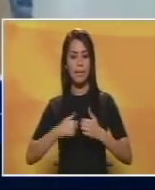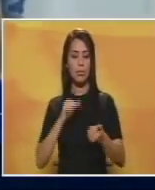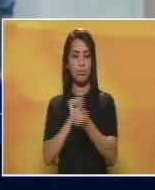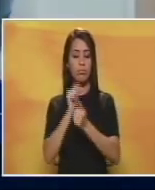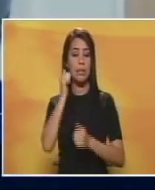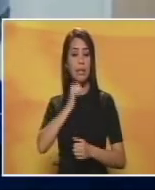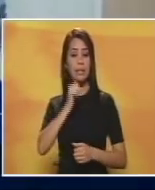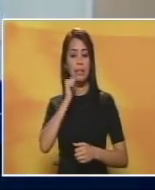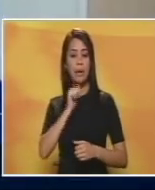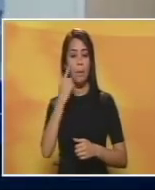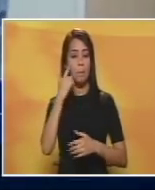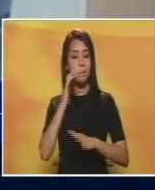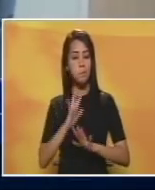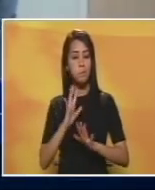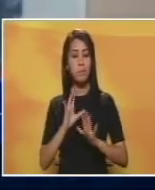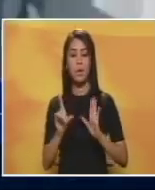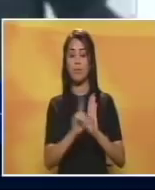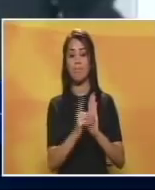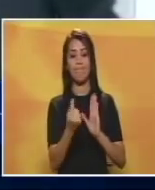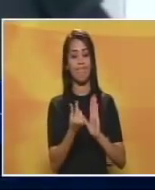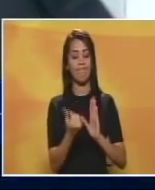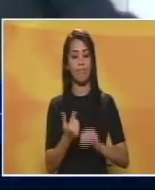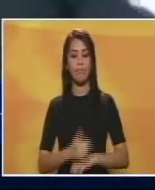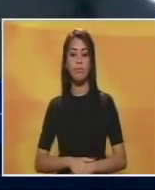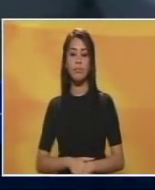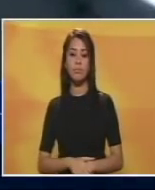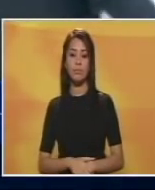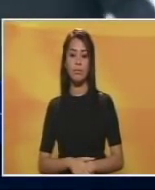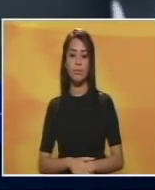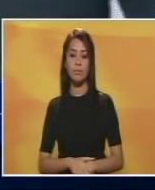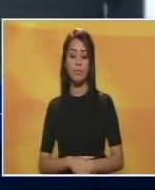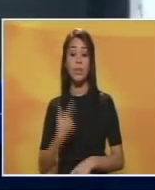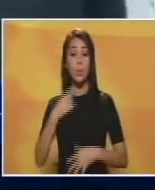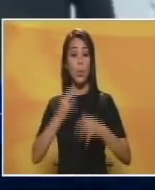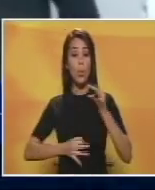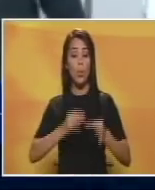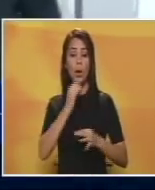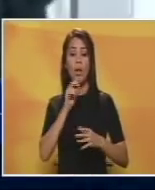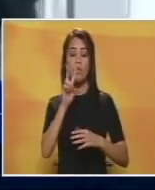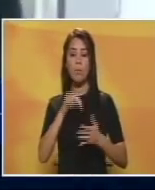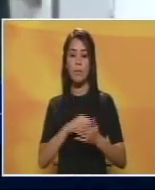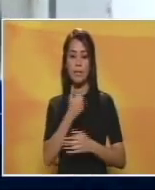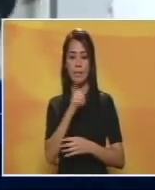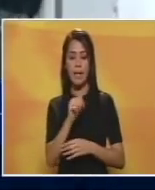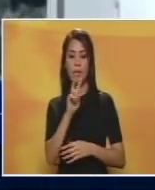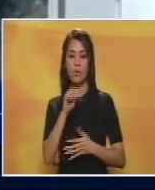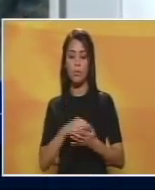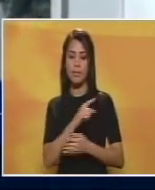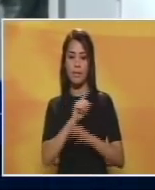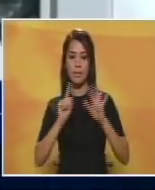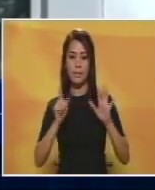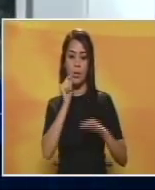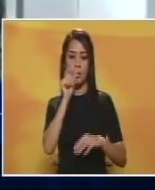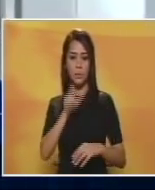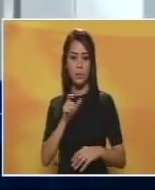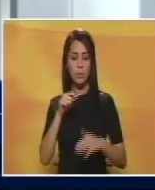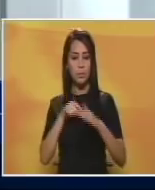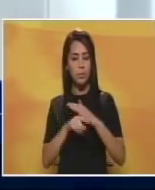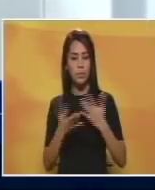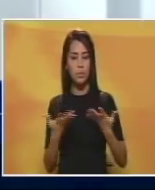este sábado por presunto lavado de activos. Según la investigación de la Fiscalía, entre 2010 y 2016, Espinel tuvo ingresos